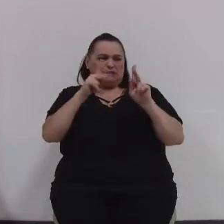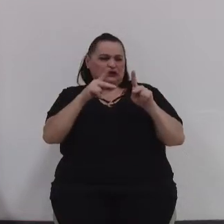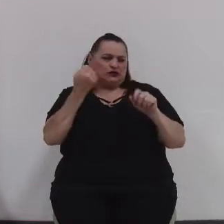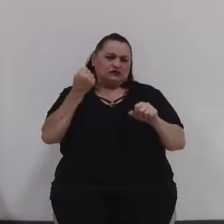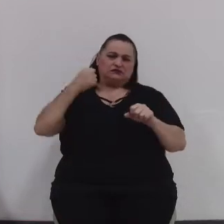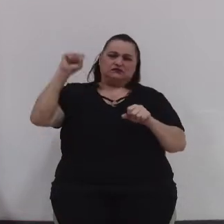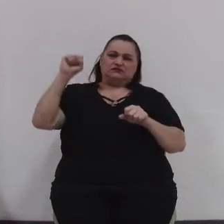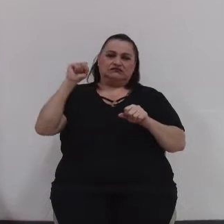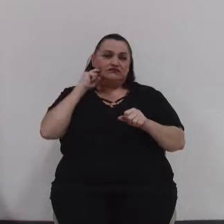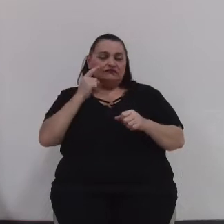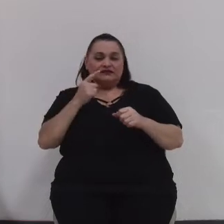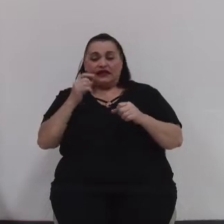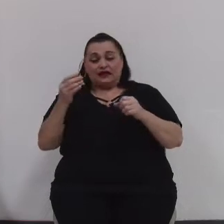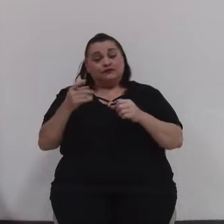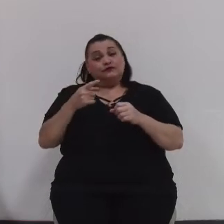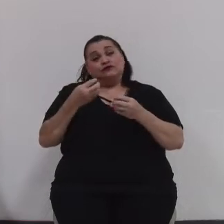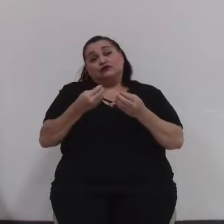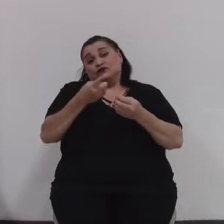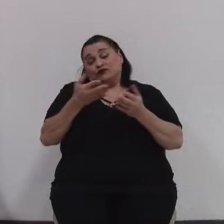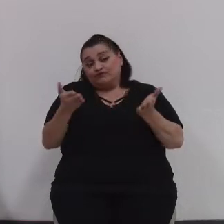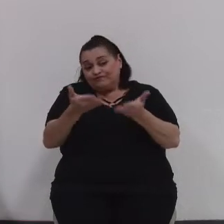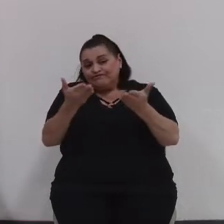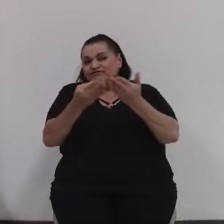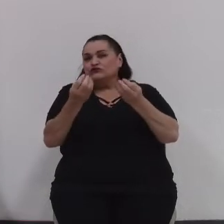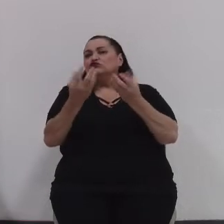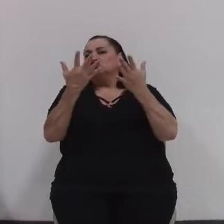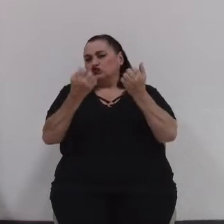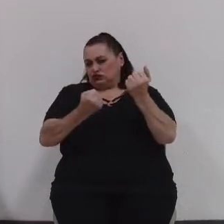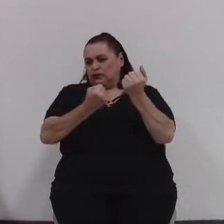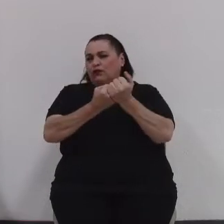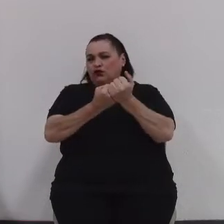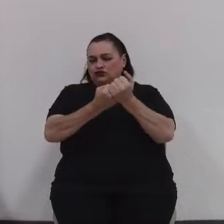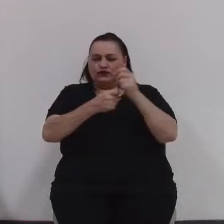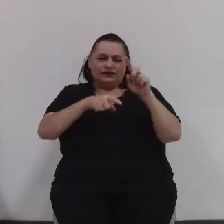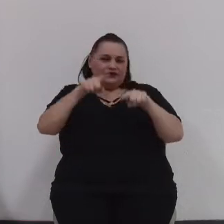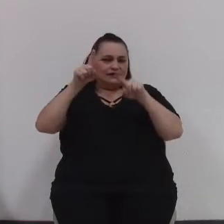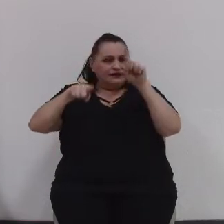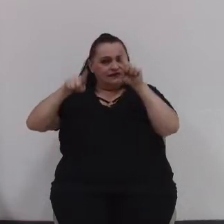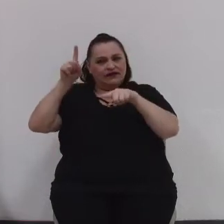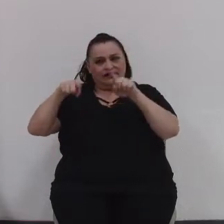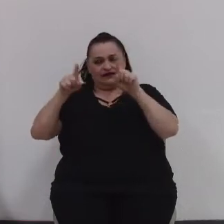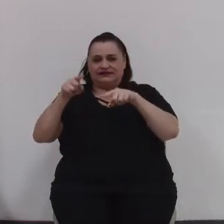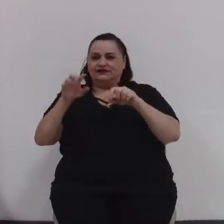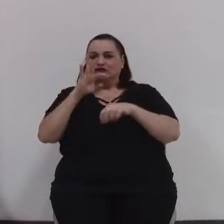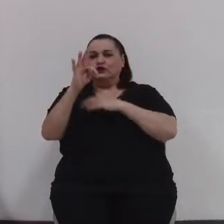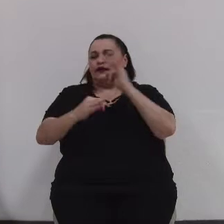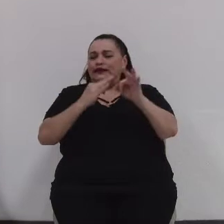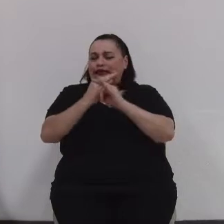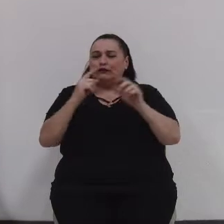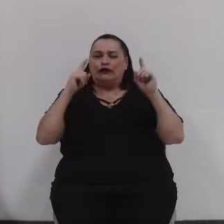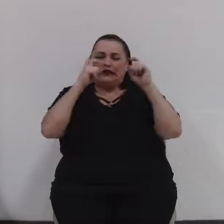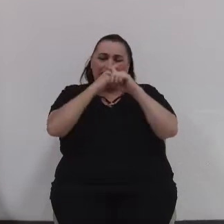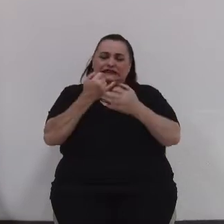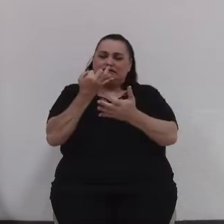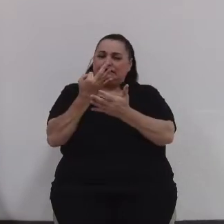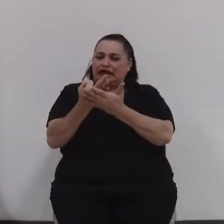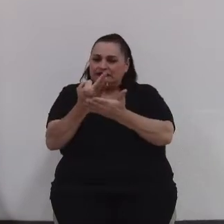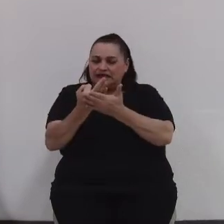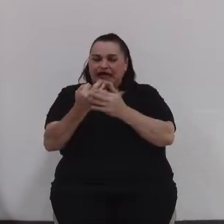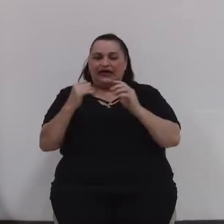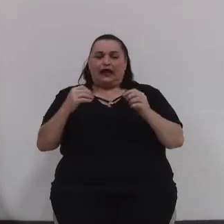alimentadas con la colaboración de muchos, son de la más diversa índole. Crisis financiera, pandemia, crisis